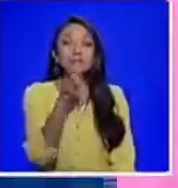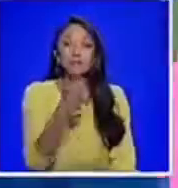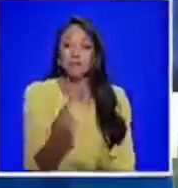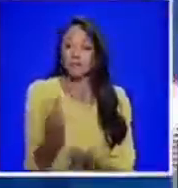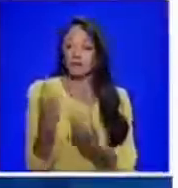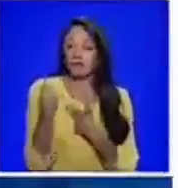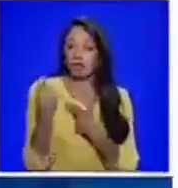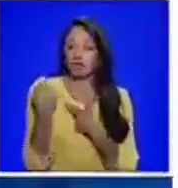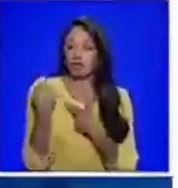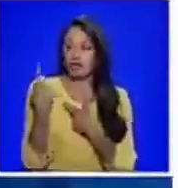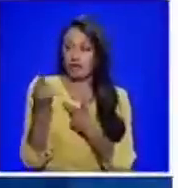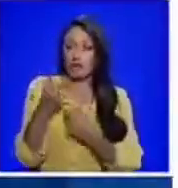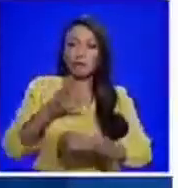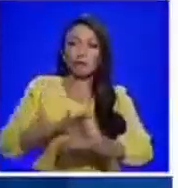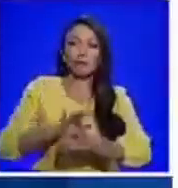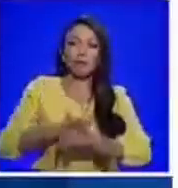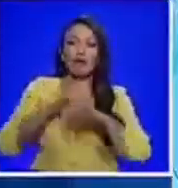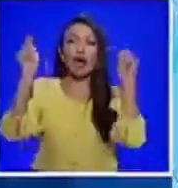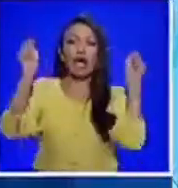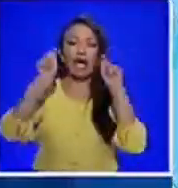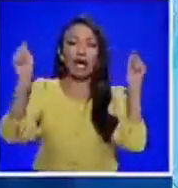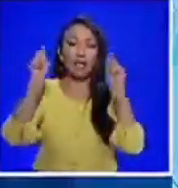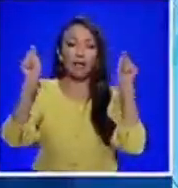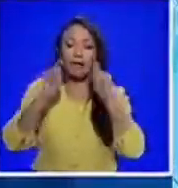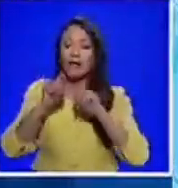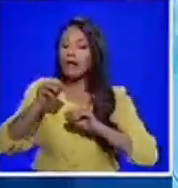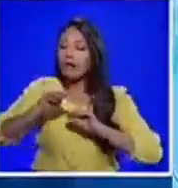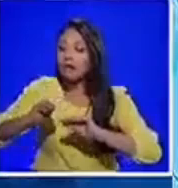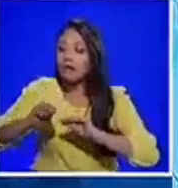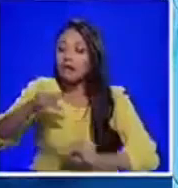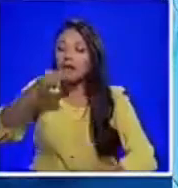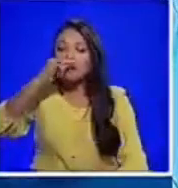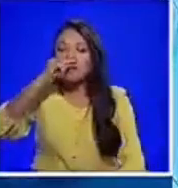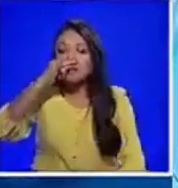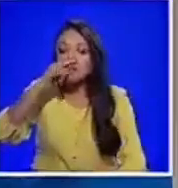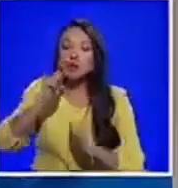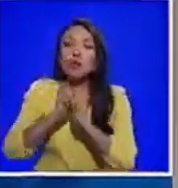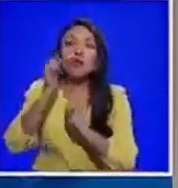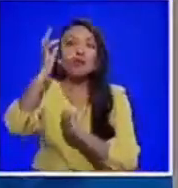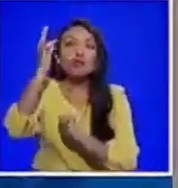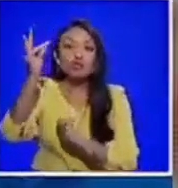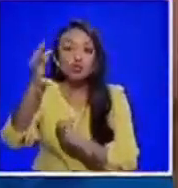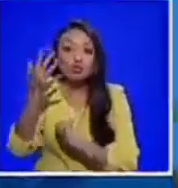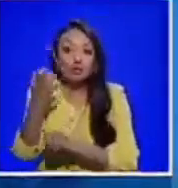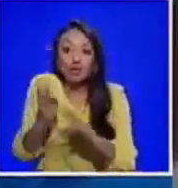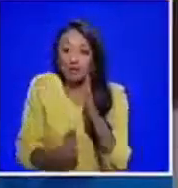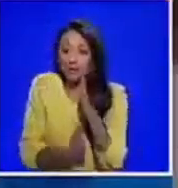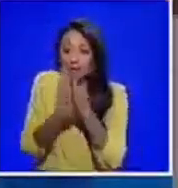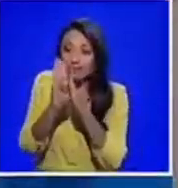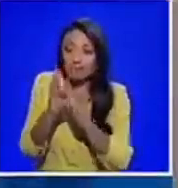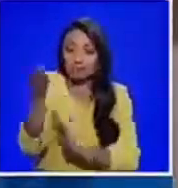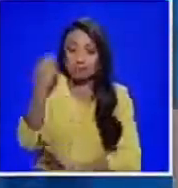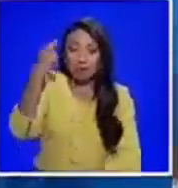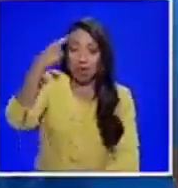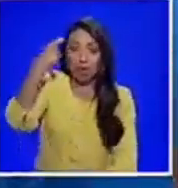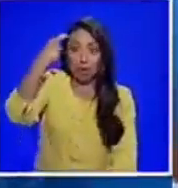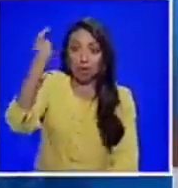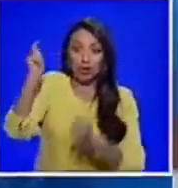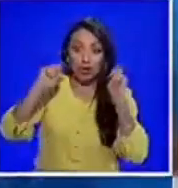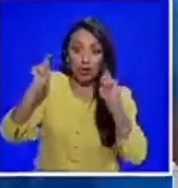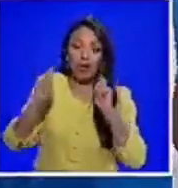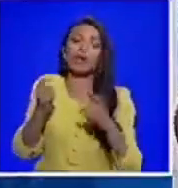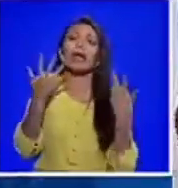cargo de una de las brigadas de la campaña Infancia con Futuro que desarrolla el gobierno hace 8 meses, pues según las autoridades se busca